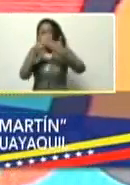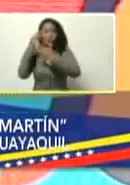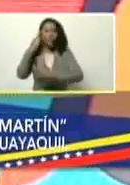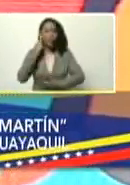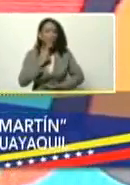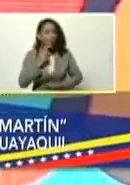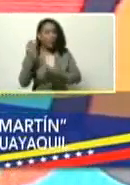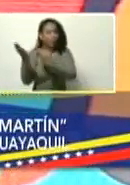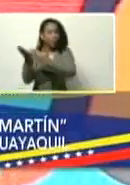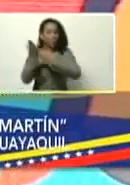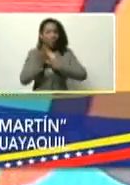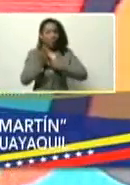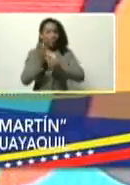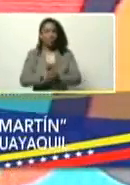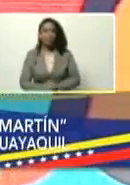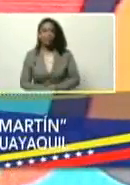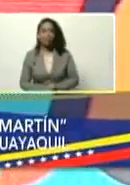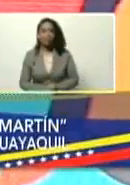recibió.